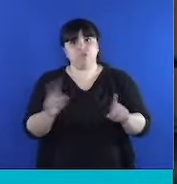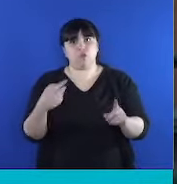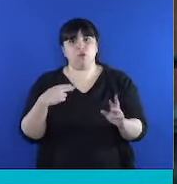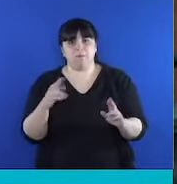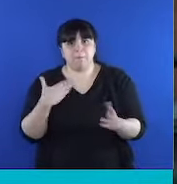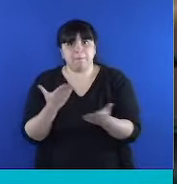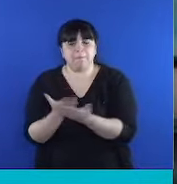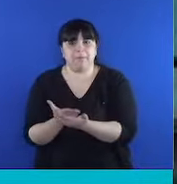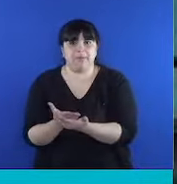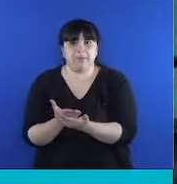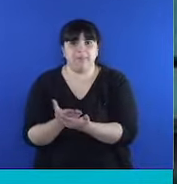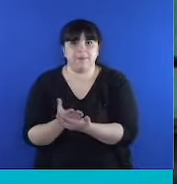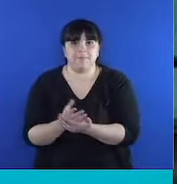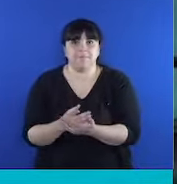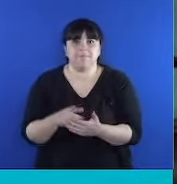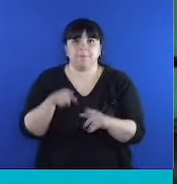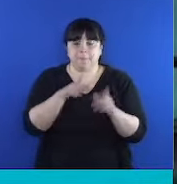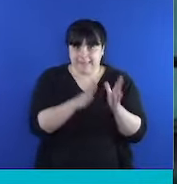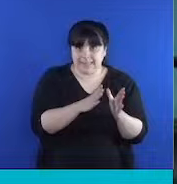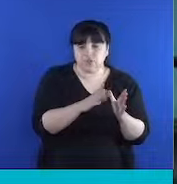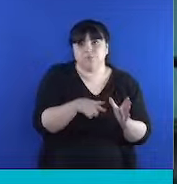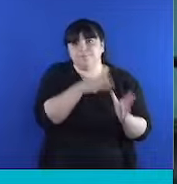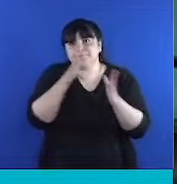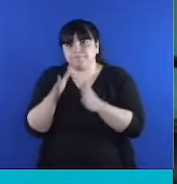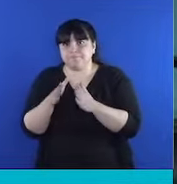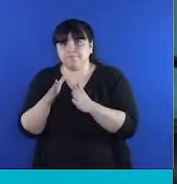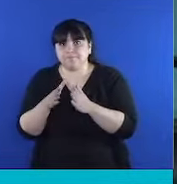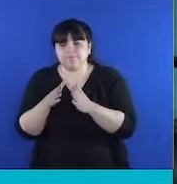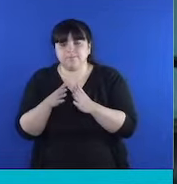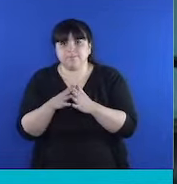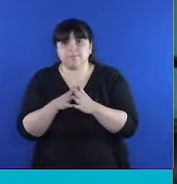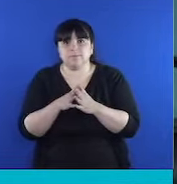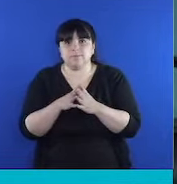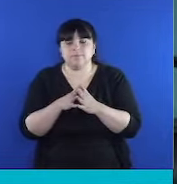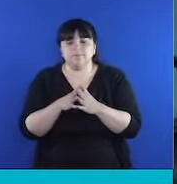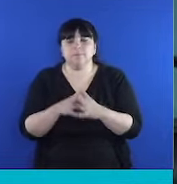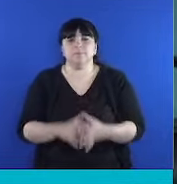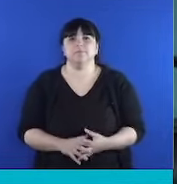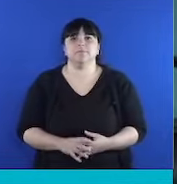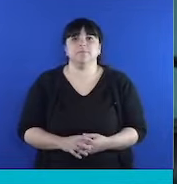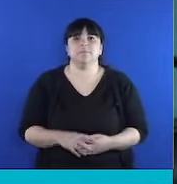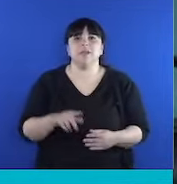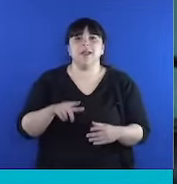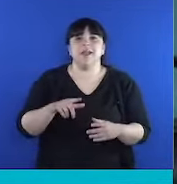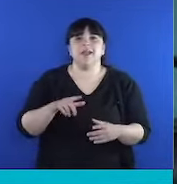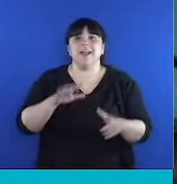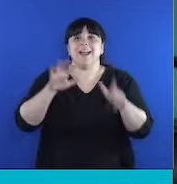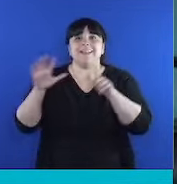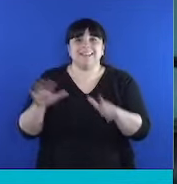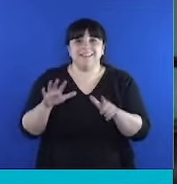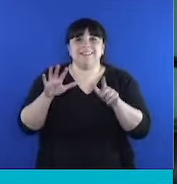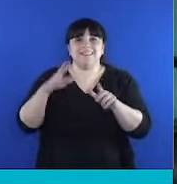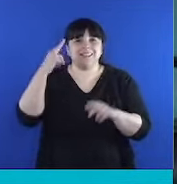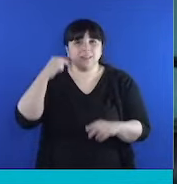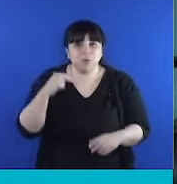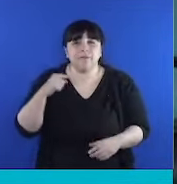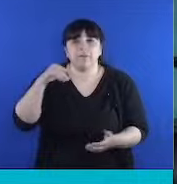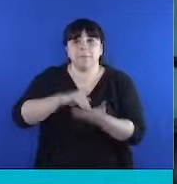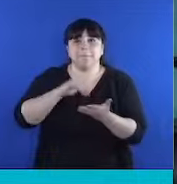número en relación con otro. Estos 779 millones con